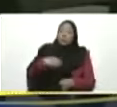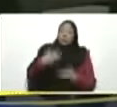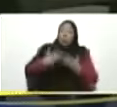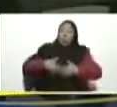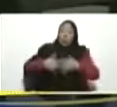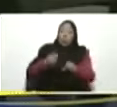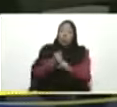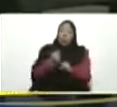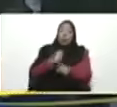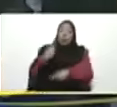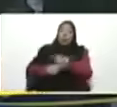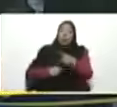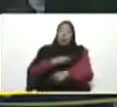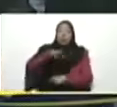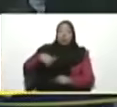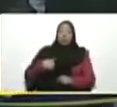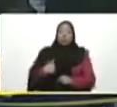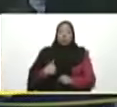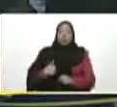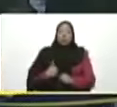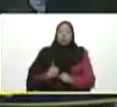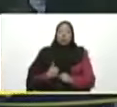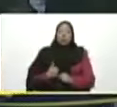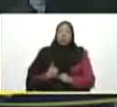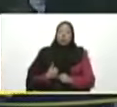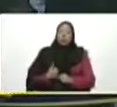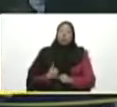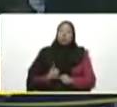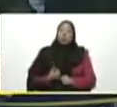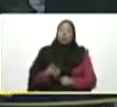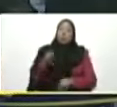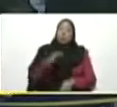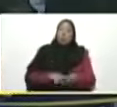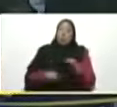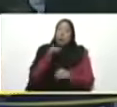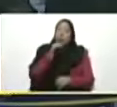invertir en Venezuela, apostar a Venezuela,